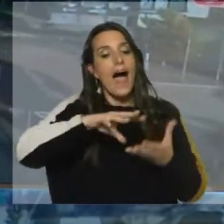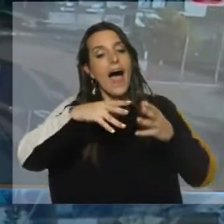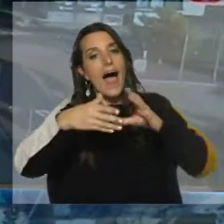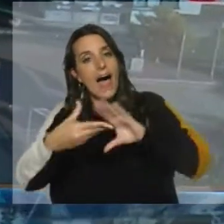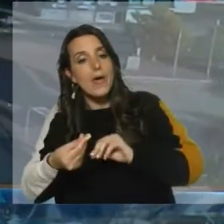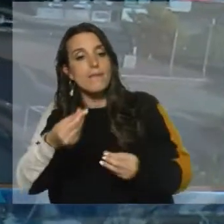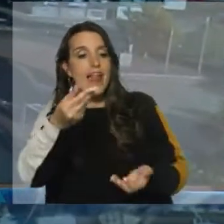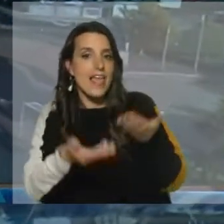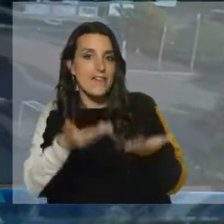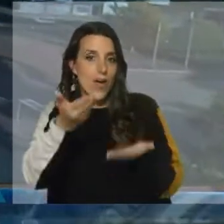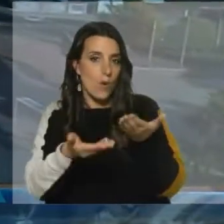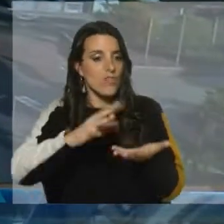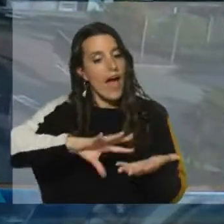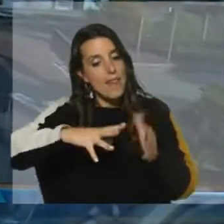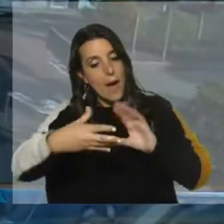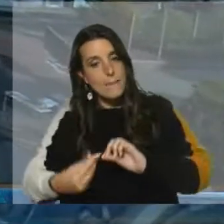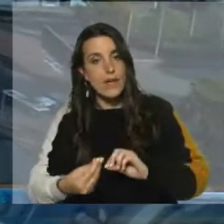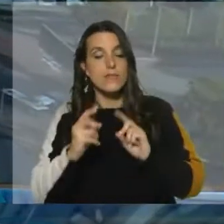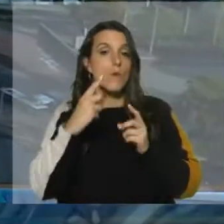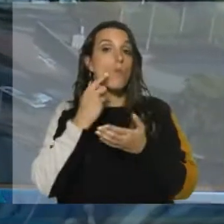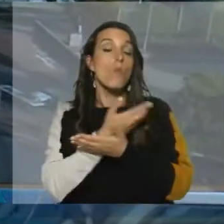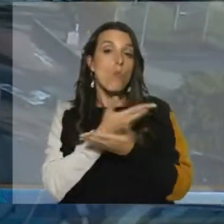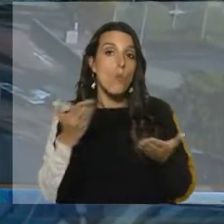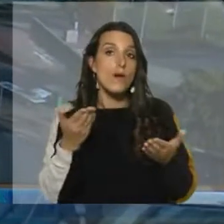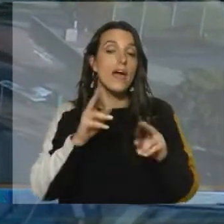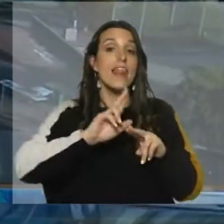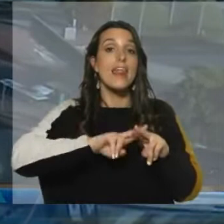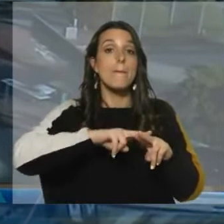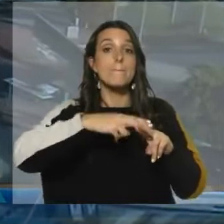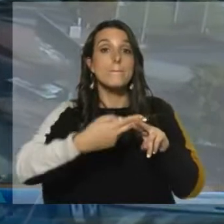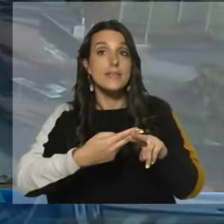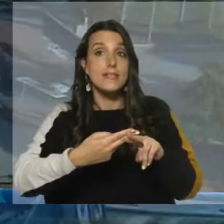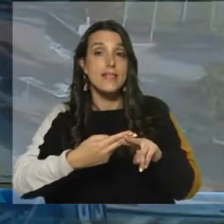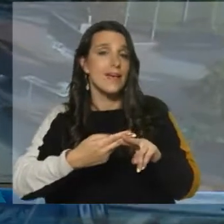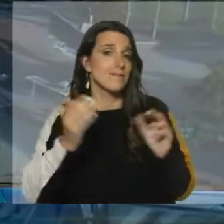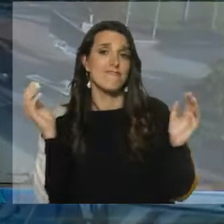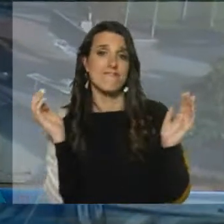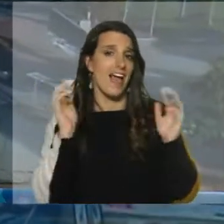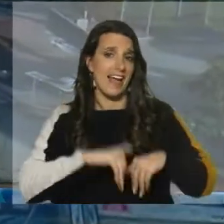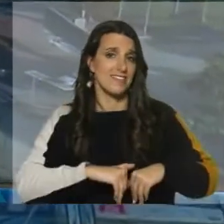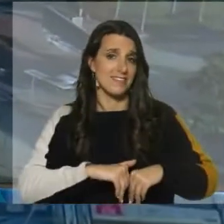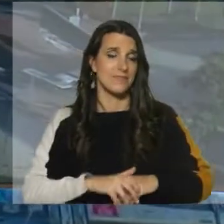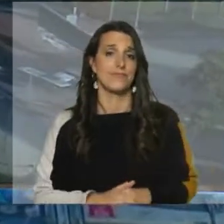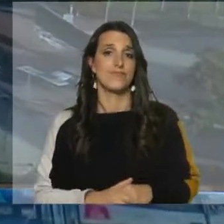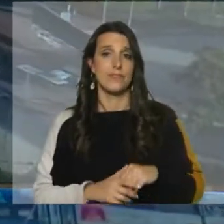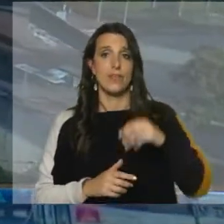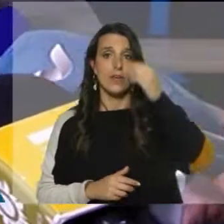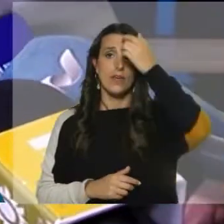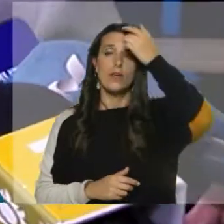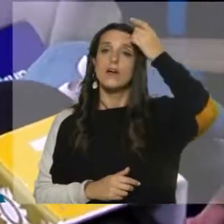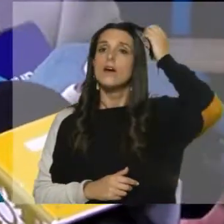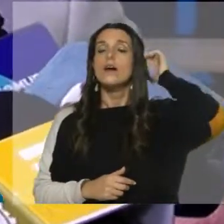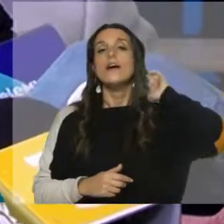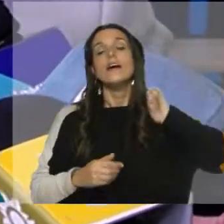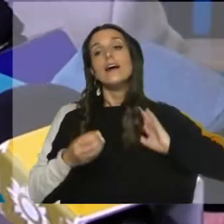las evaluaciones curriculares. Está demostrado que el que repite es el que más fracasa, indicó Robert Silva. Es